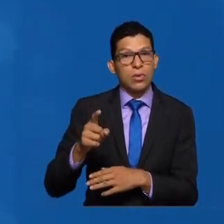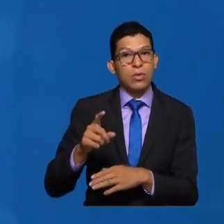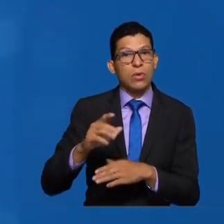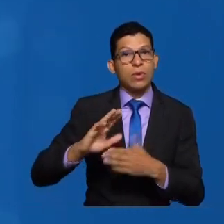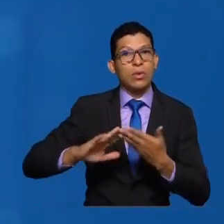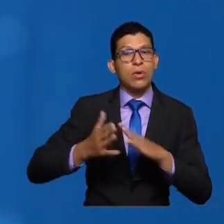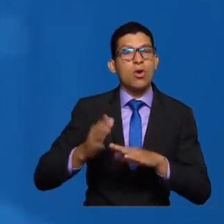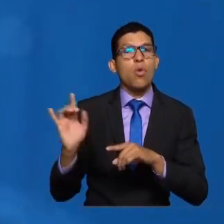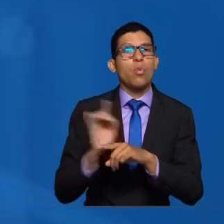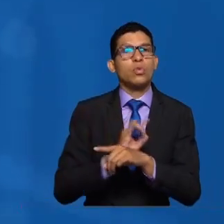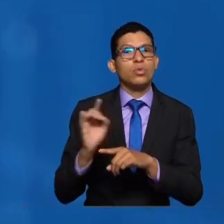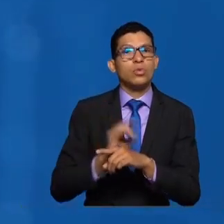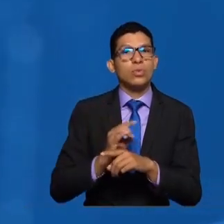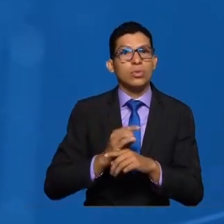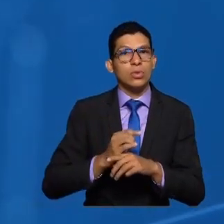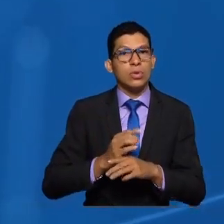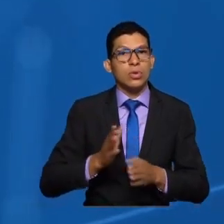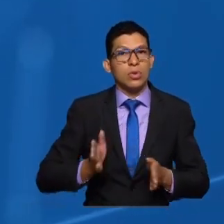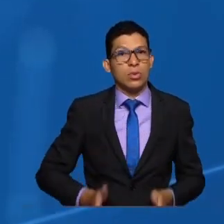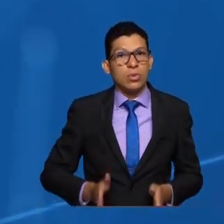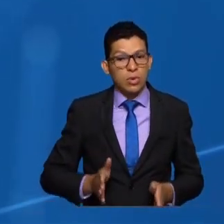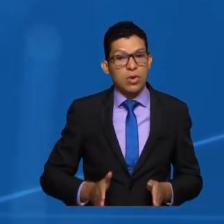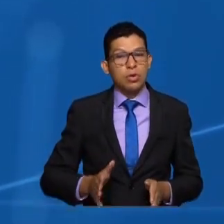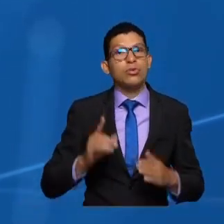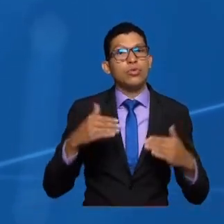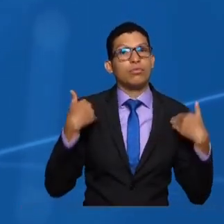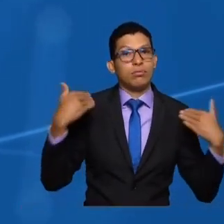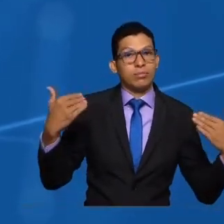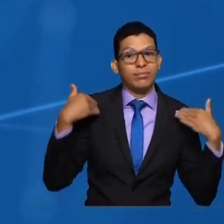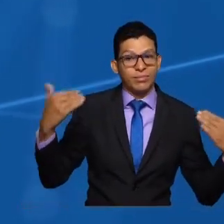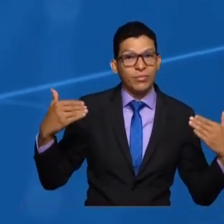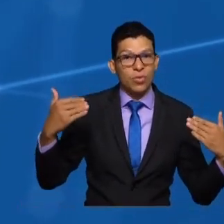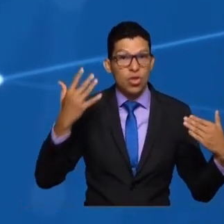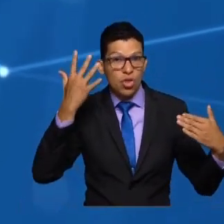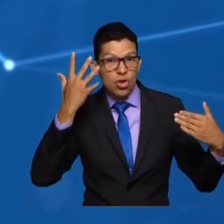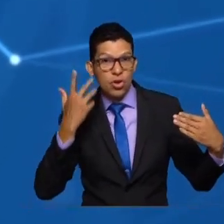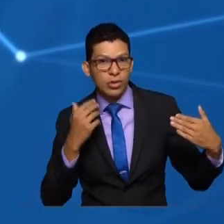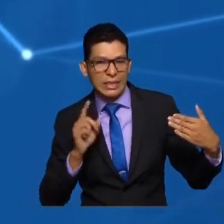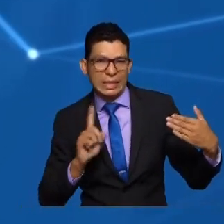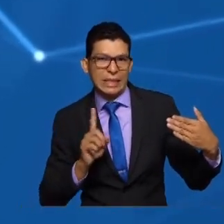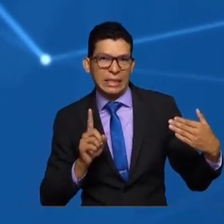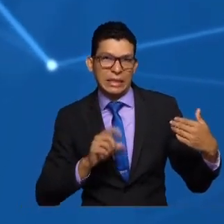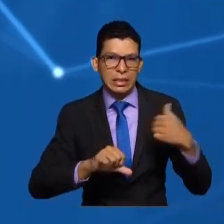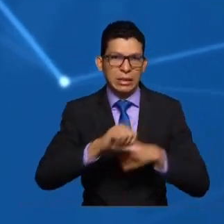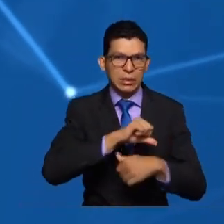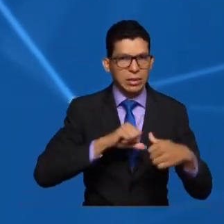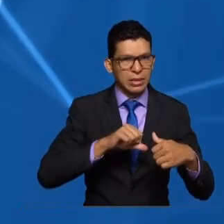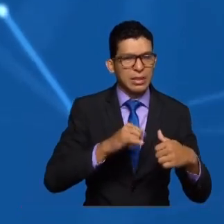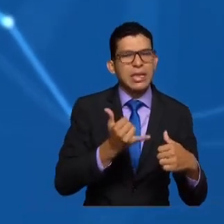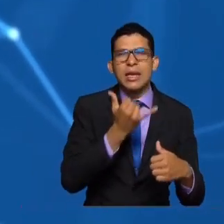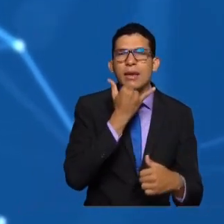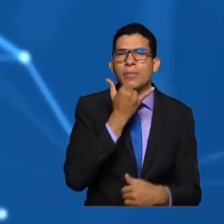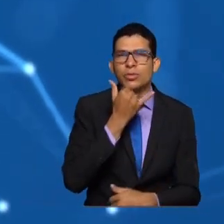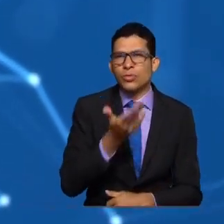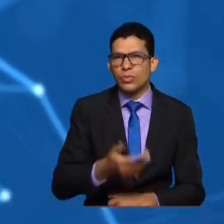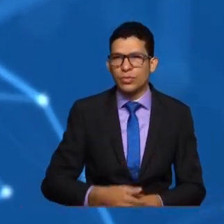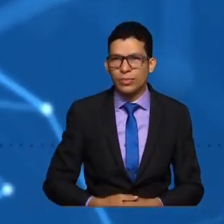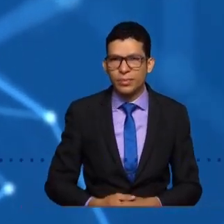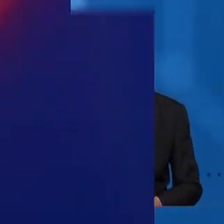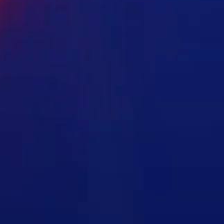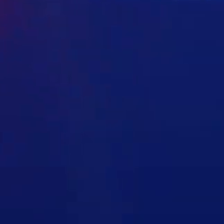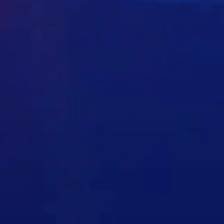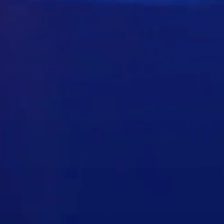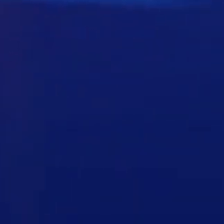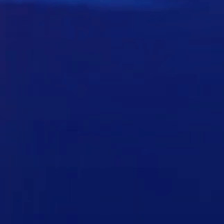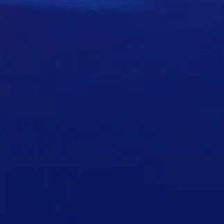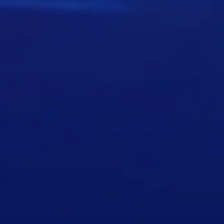usaban el uniforme de educación física y Noel de diario pues Carlos se reversó la decisión Qué pasó al fin